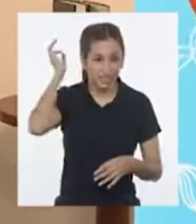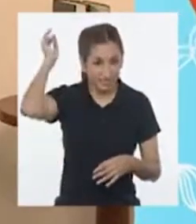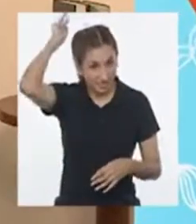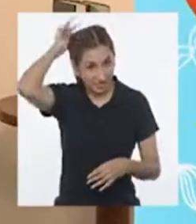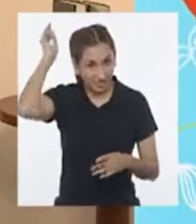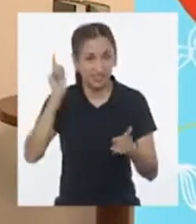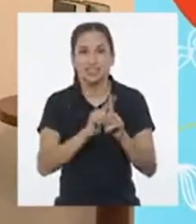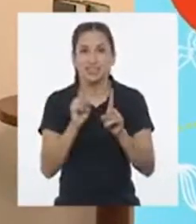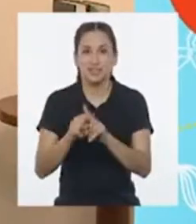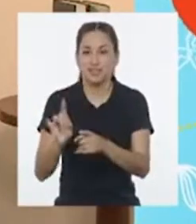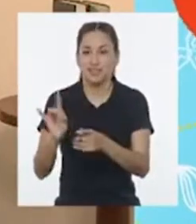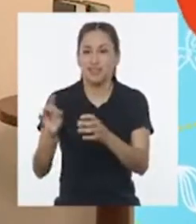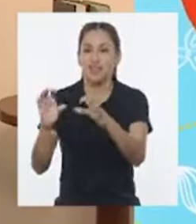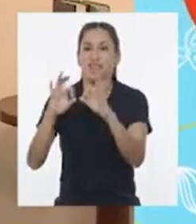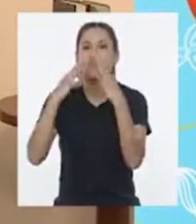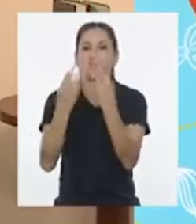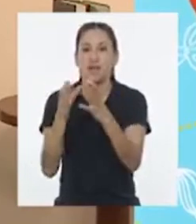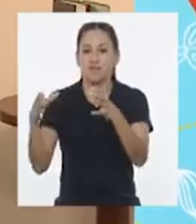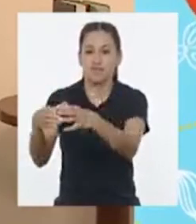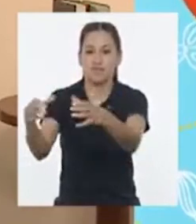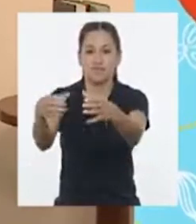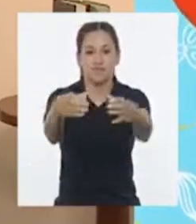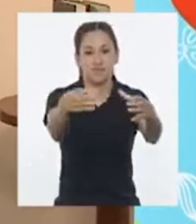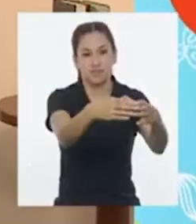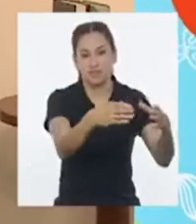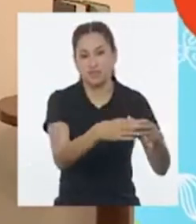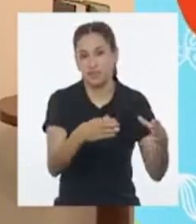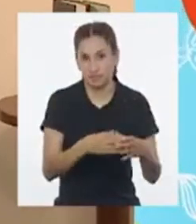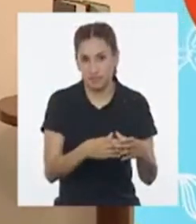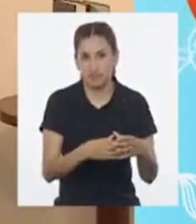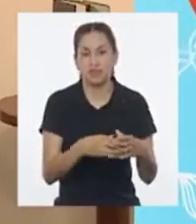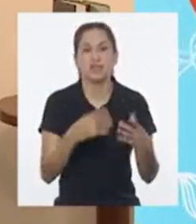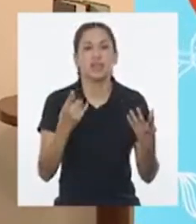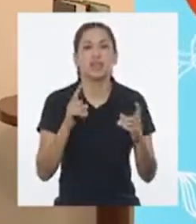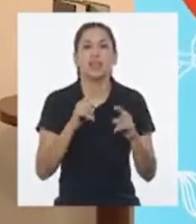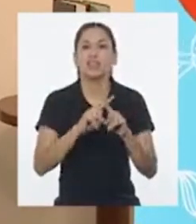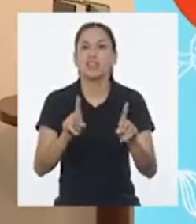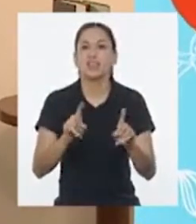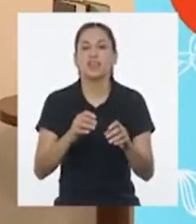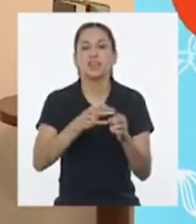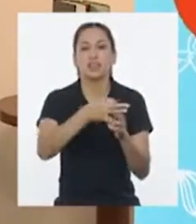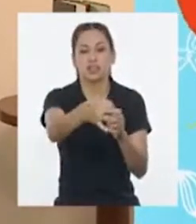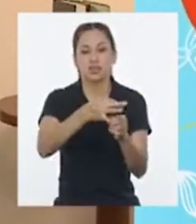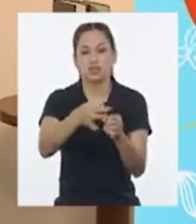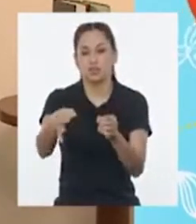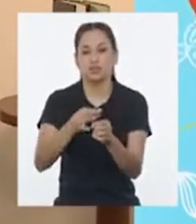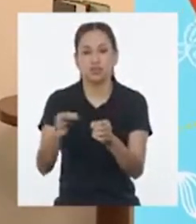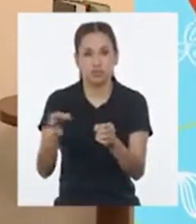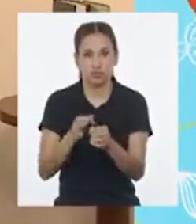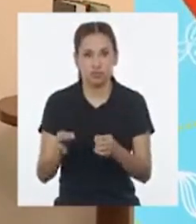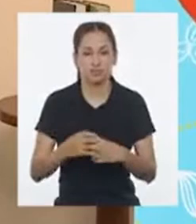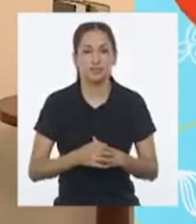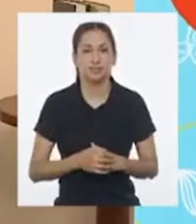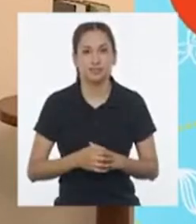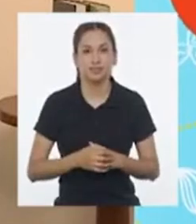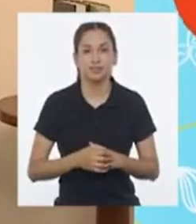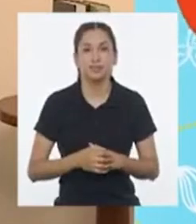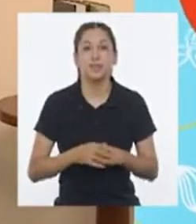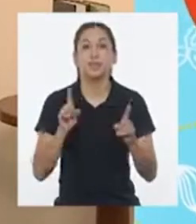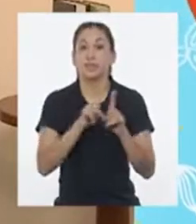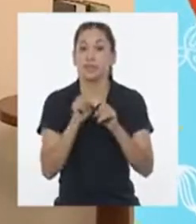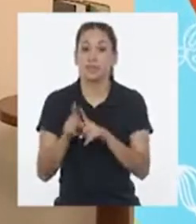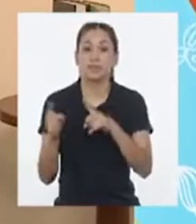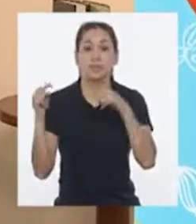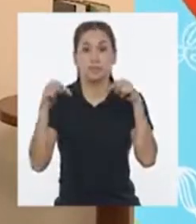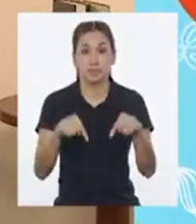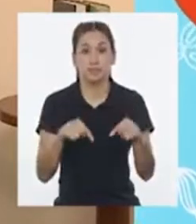Inca y los diversos Ayllus, asentados en las diversas regiones del Tahuantinsuyo.